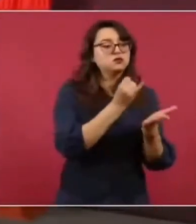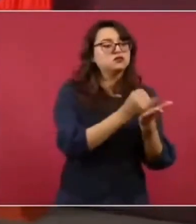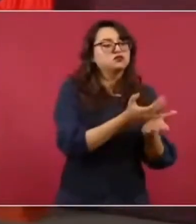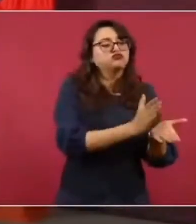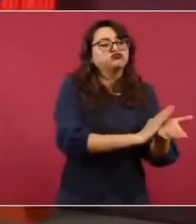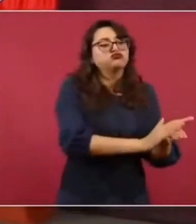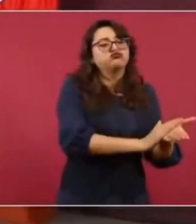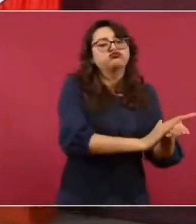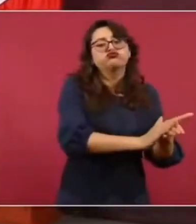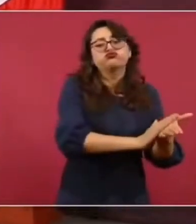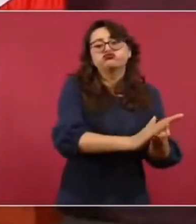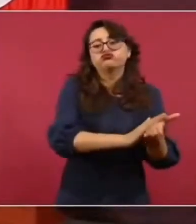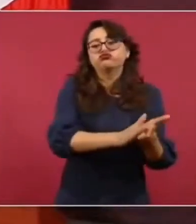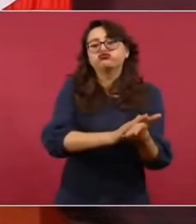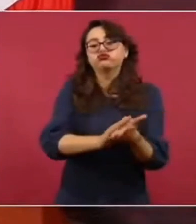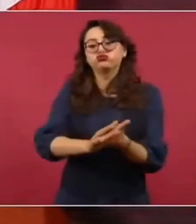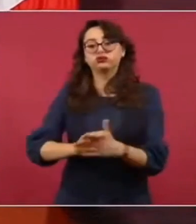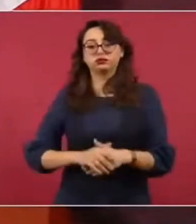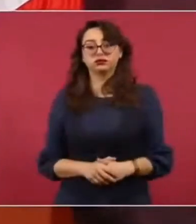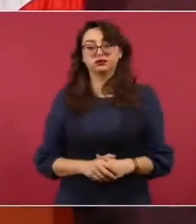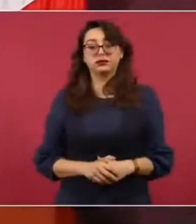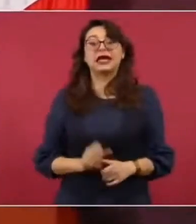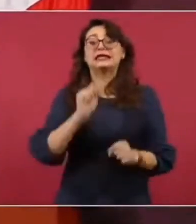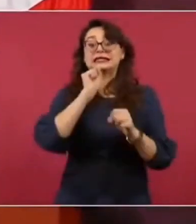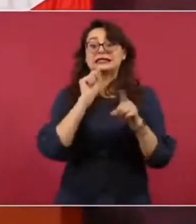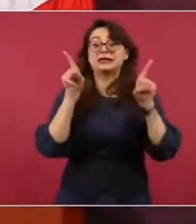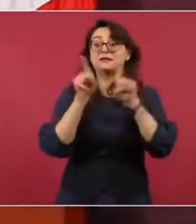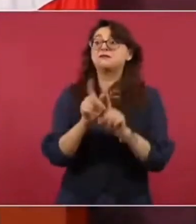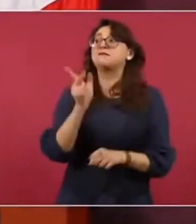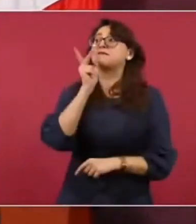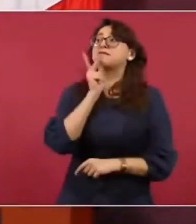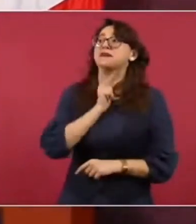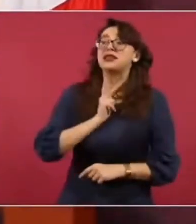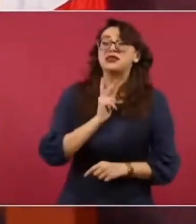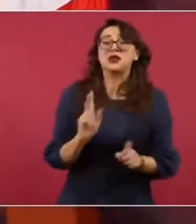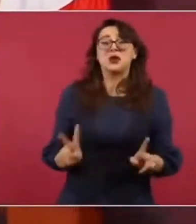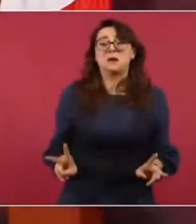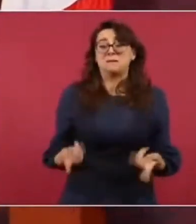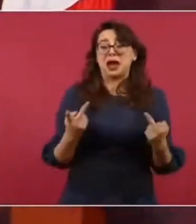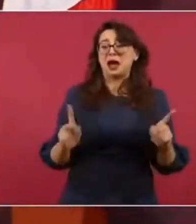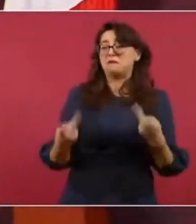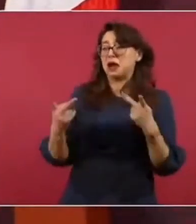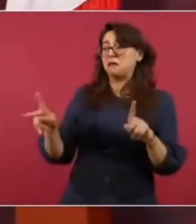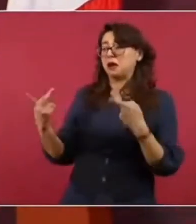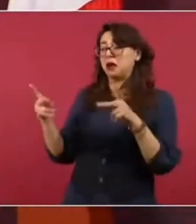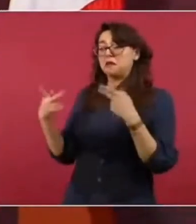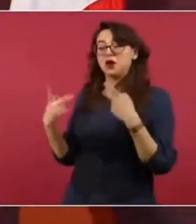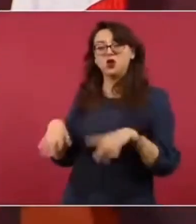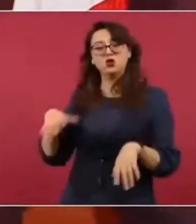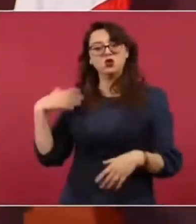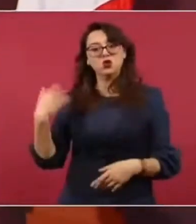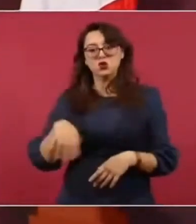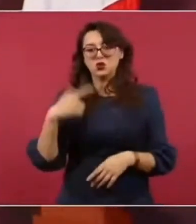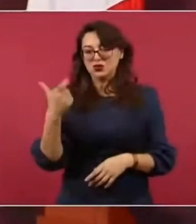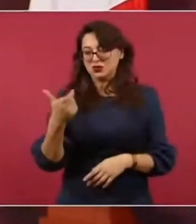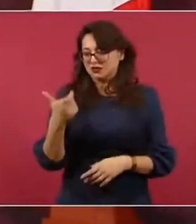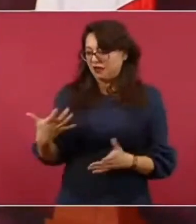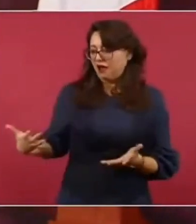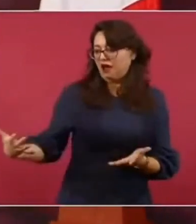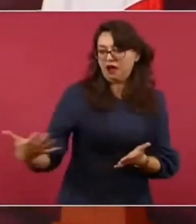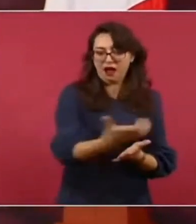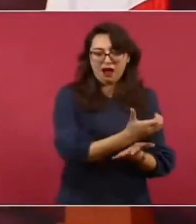Calderón. Es cuando más dinero se obtuvo por precios altos en el